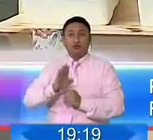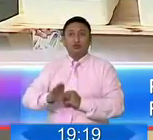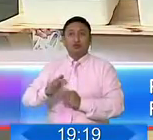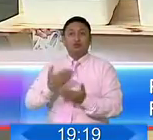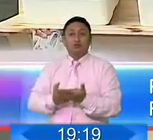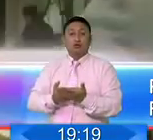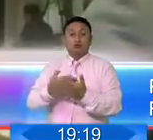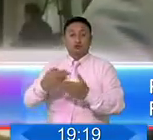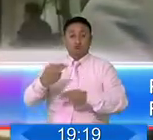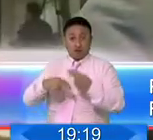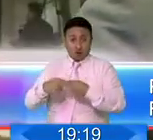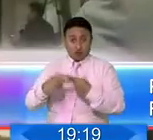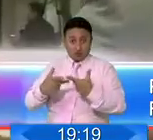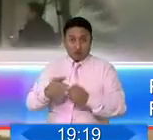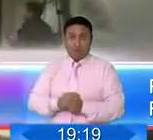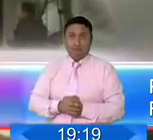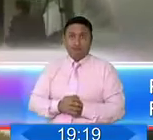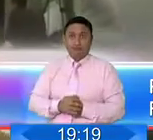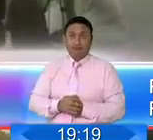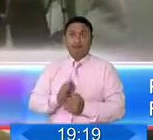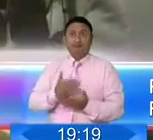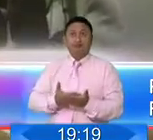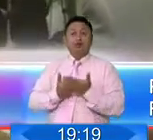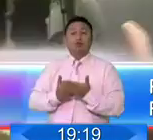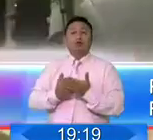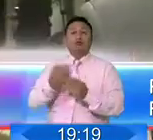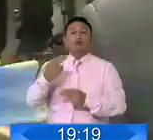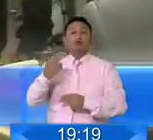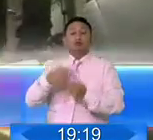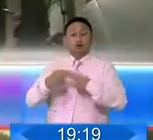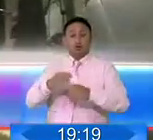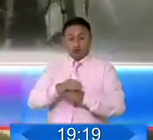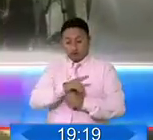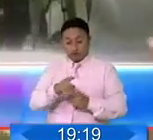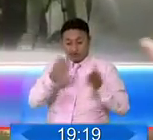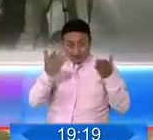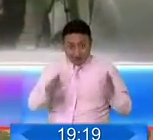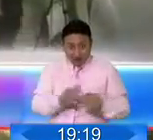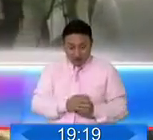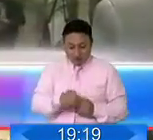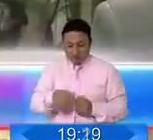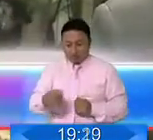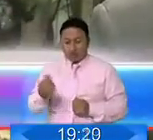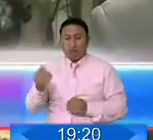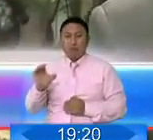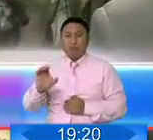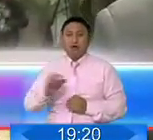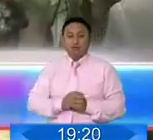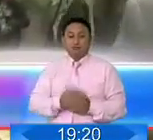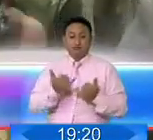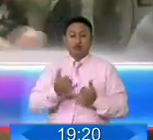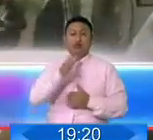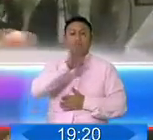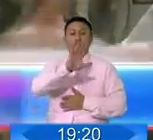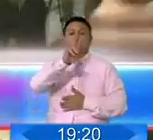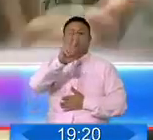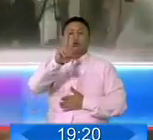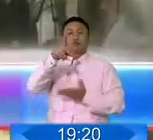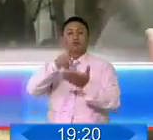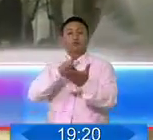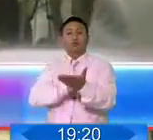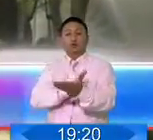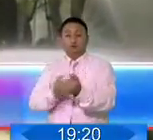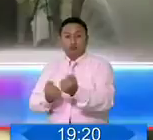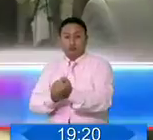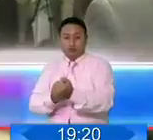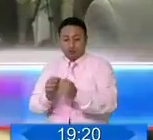modelo de negocios. Cuando acaban el modelo de negocios pasan al financiamiento. Actualmente tenemos 52 financiados. Esta primera